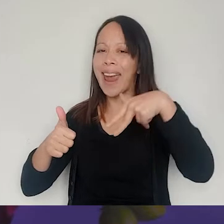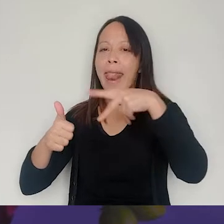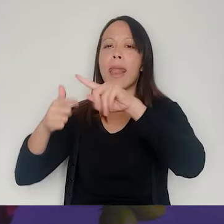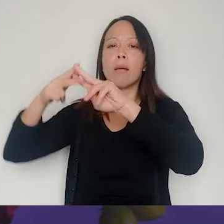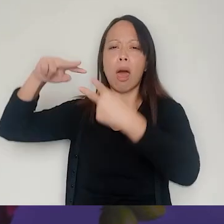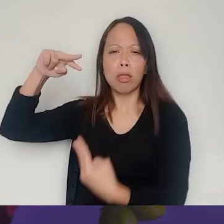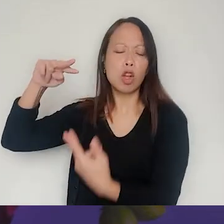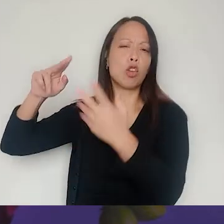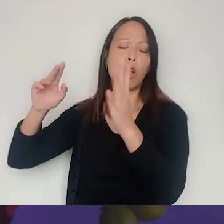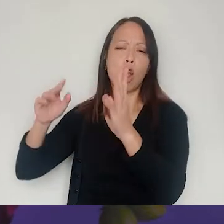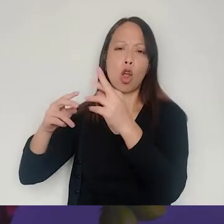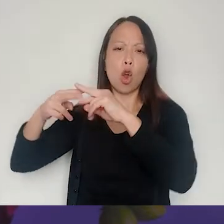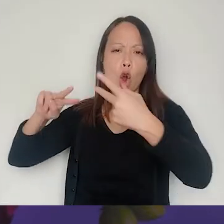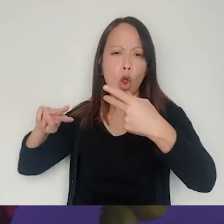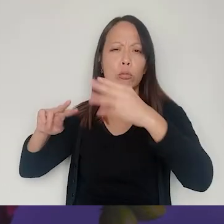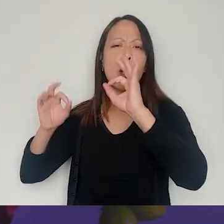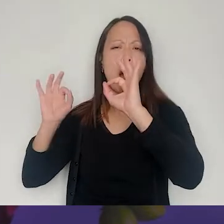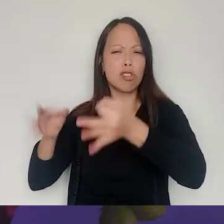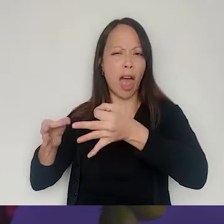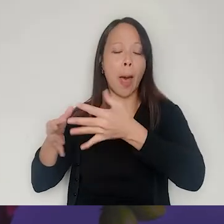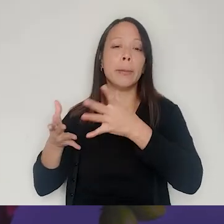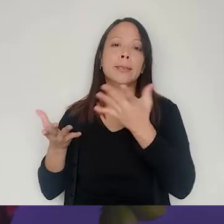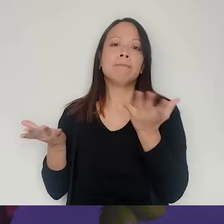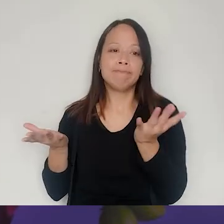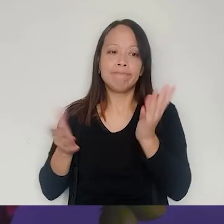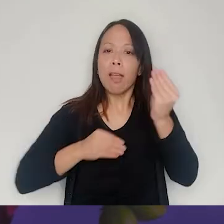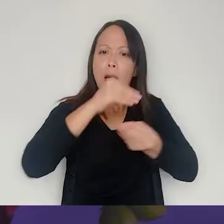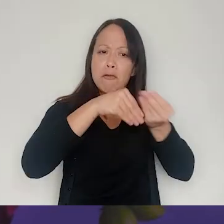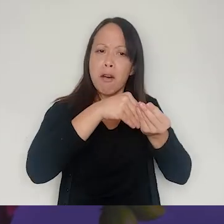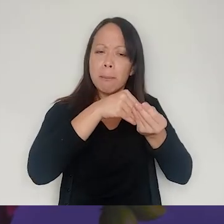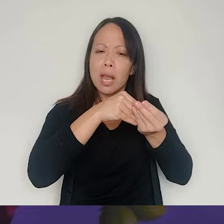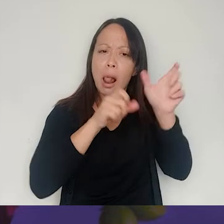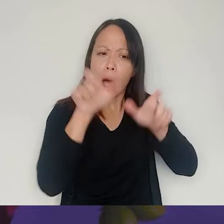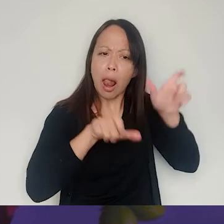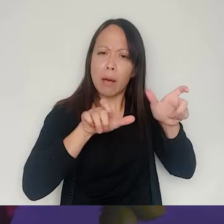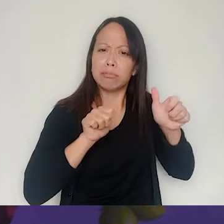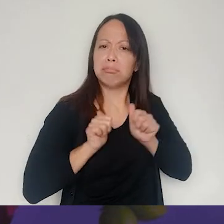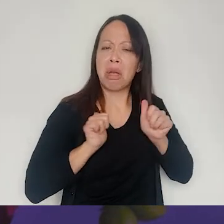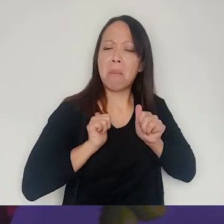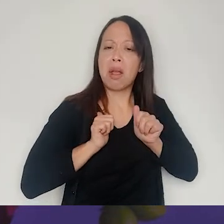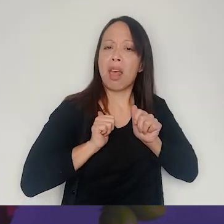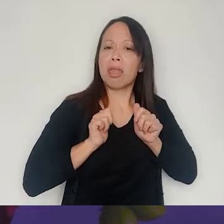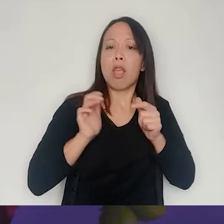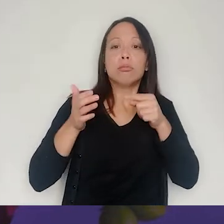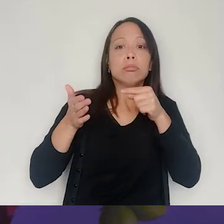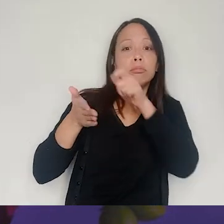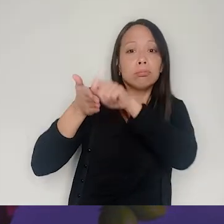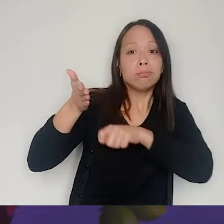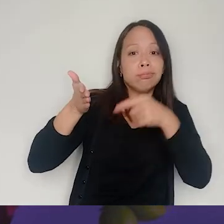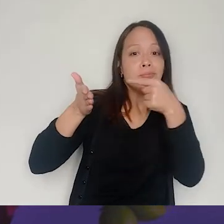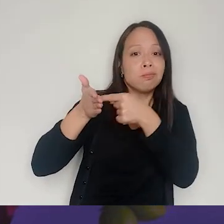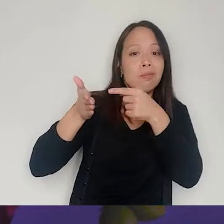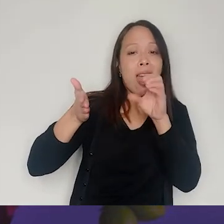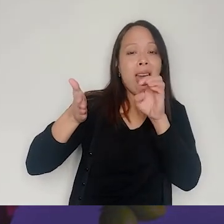la realidad es que las familias siguen esperando al diagnóstico. Es como si todos estos avances estuvieran a